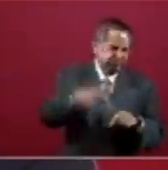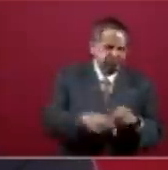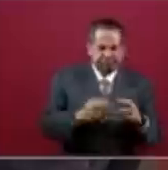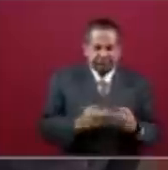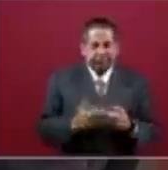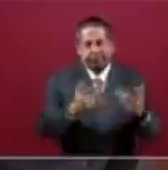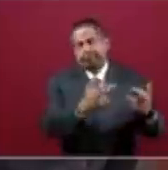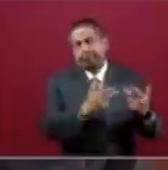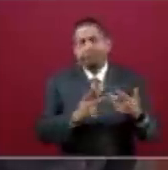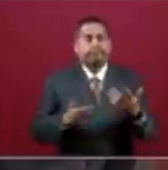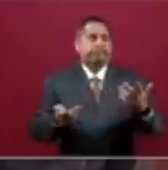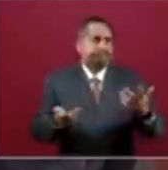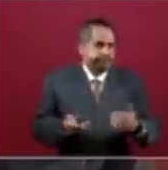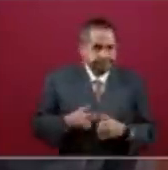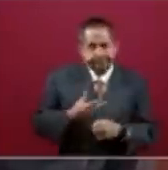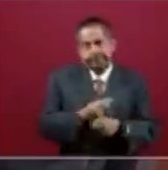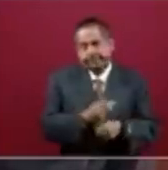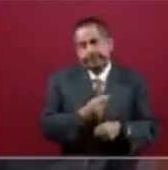cuáles